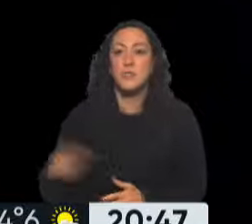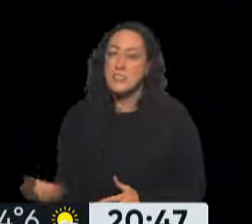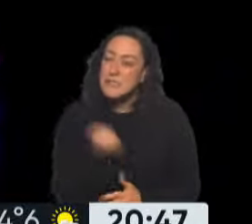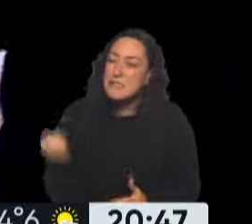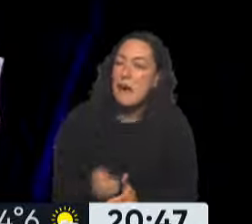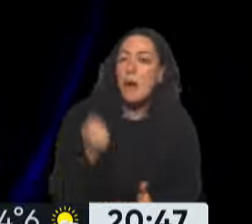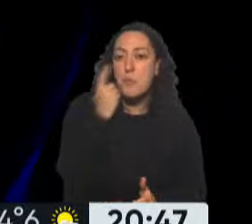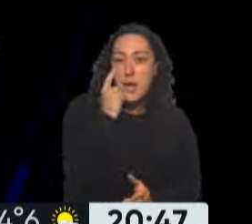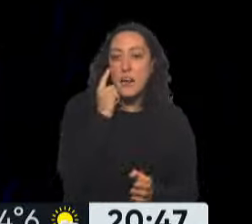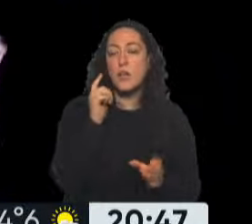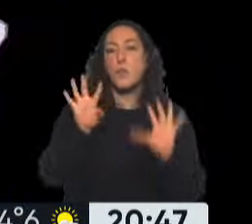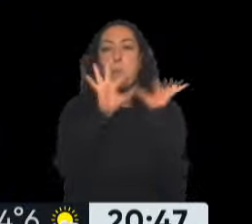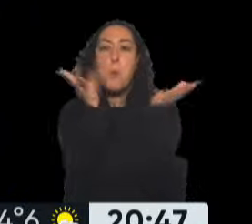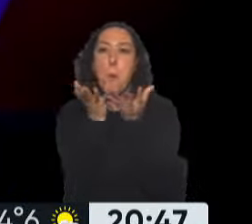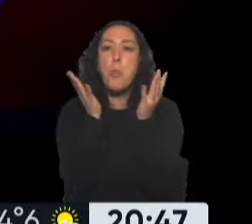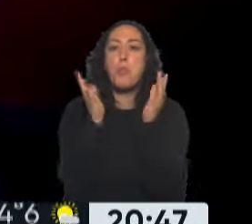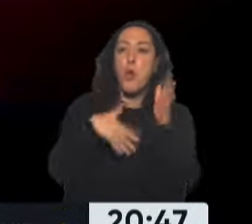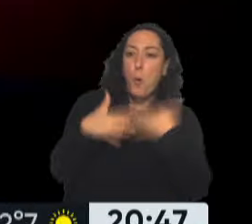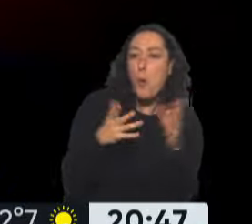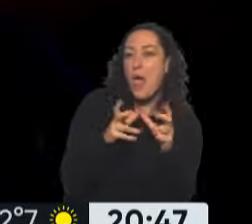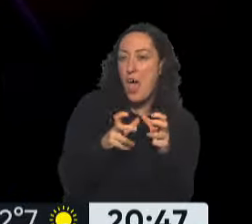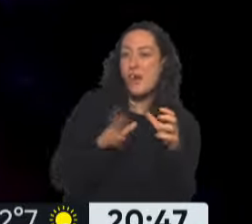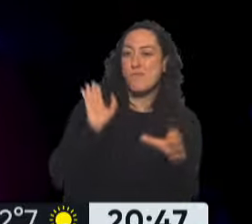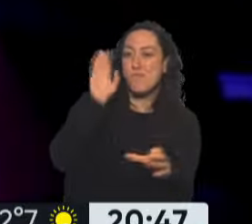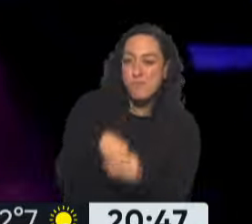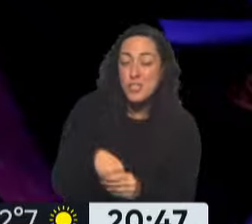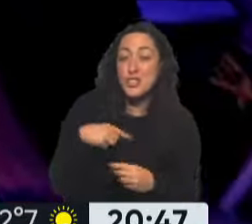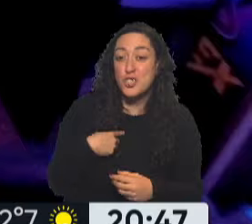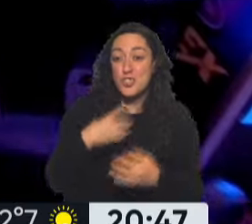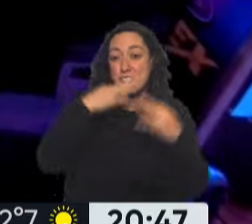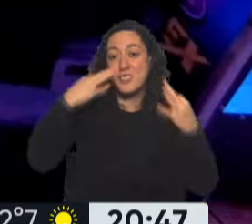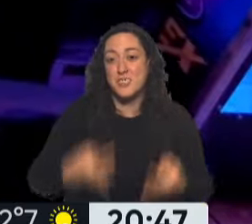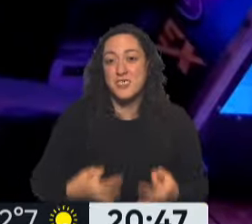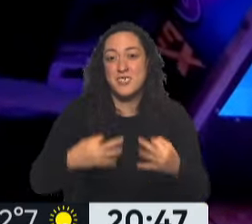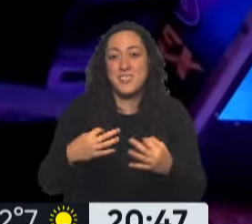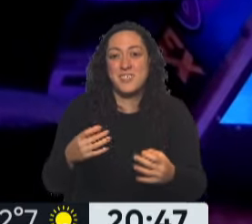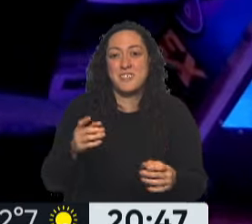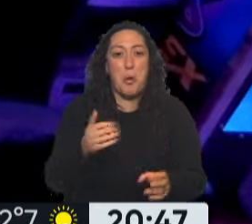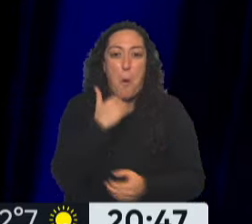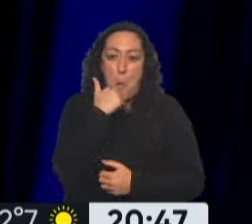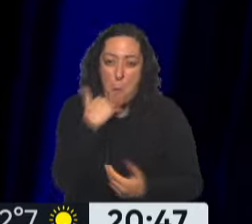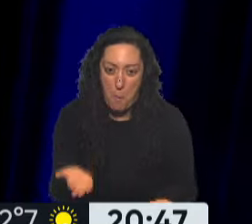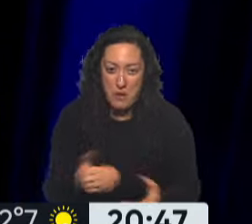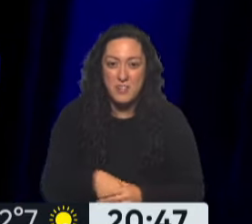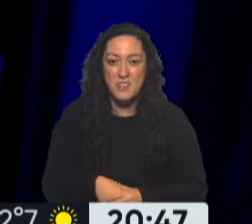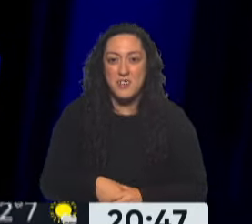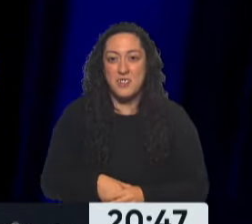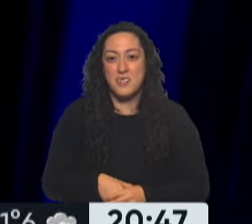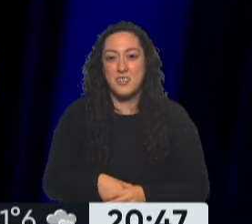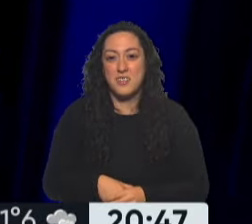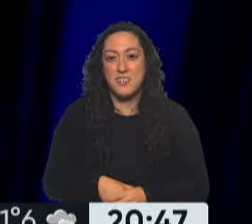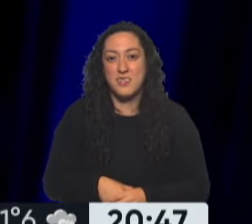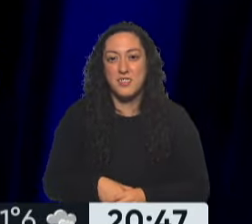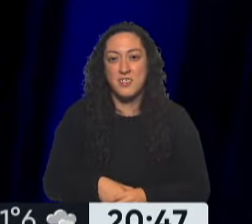Vamos a tratar de entrar a este mundo del gamer que yo, la verdad, no tengo idea de qué se trata. Así tranquila, es un